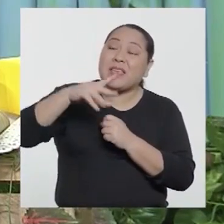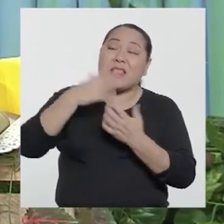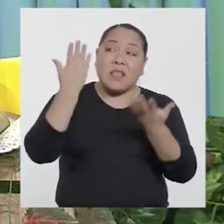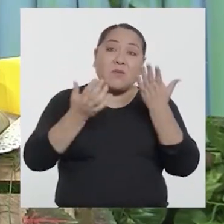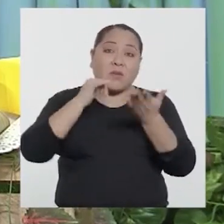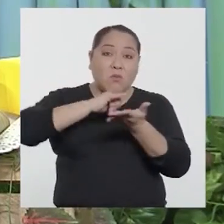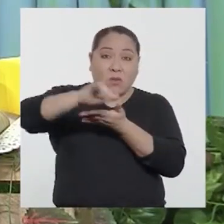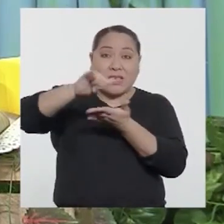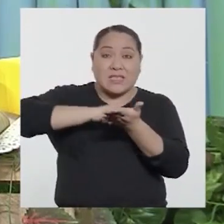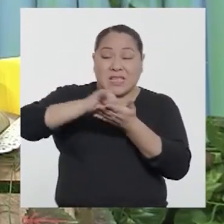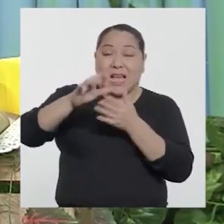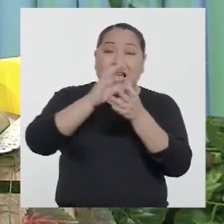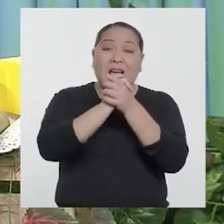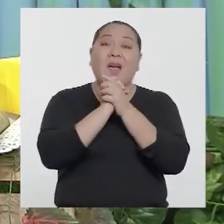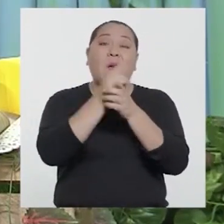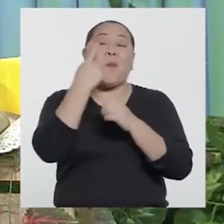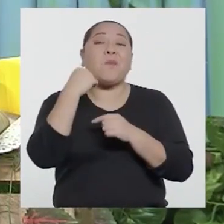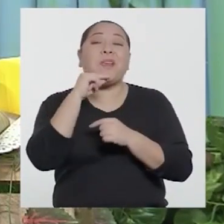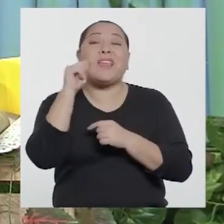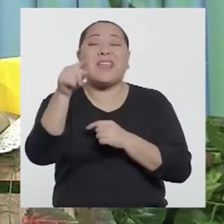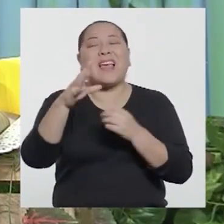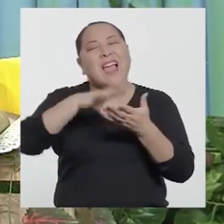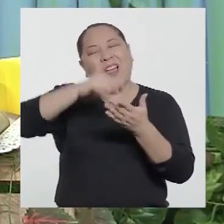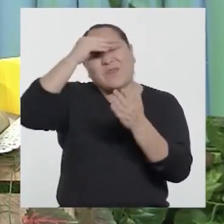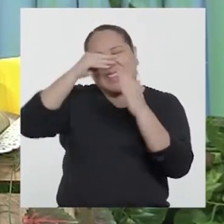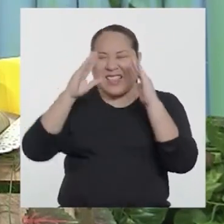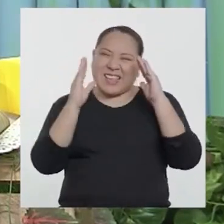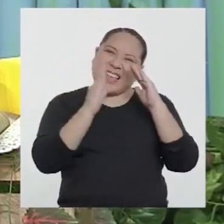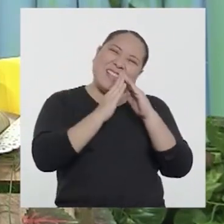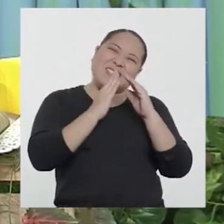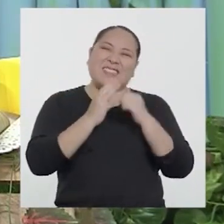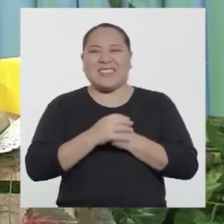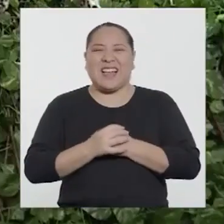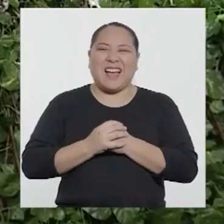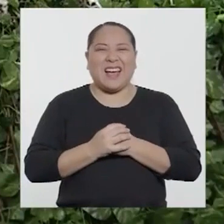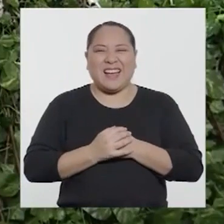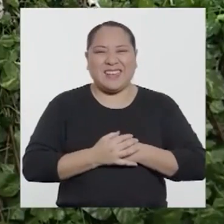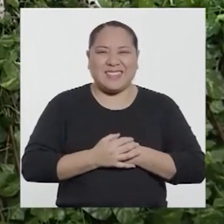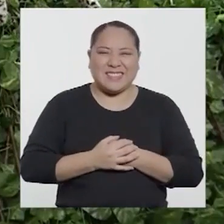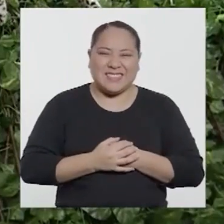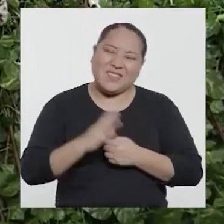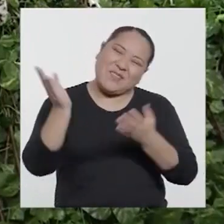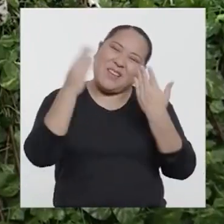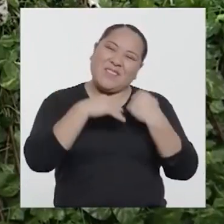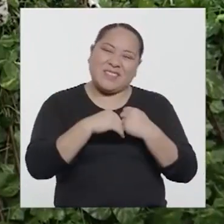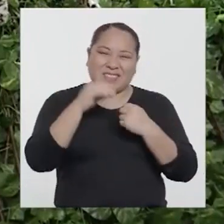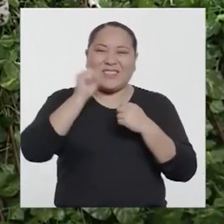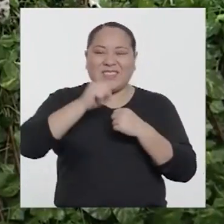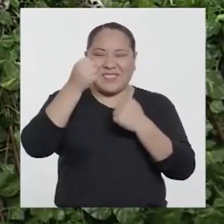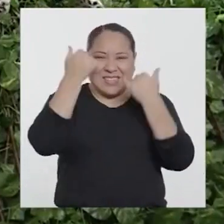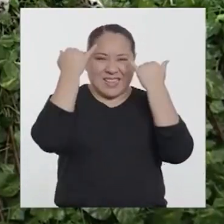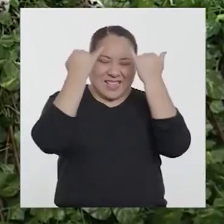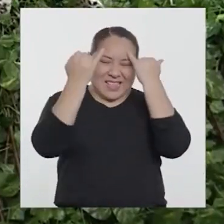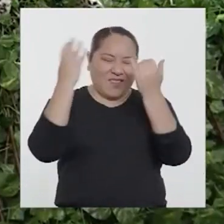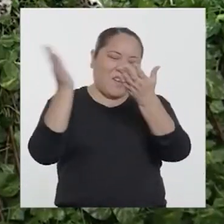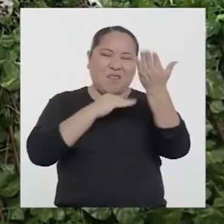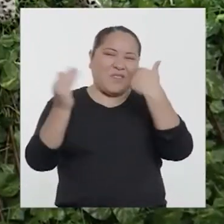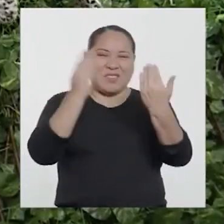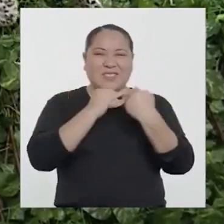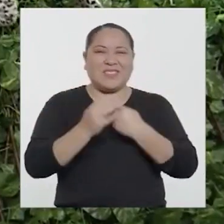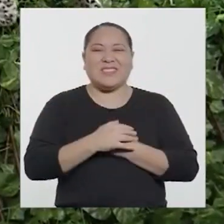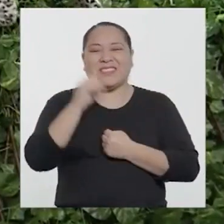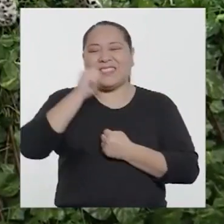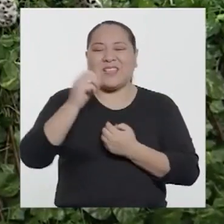han recibido mensajes de nuestras amigas y amigos de Aprendo en Casa. ¡Buena idea! ¡Vamos